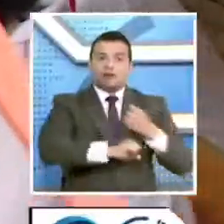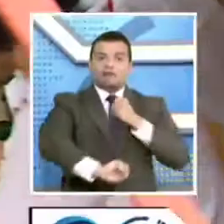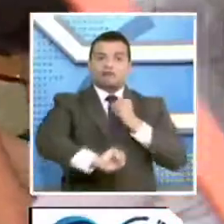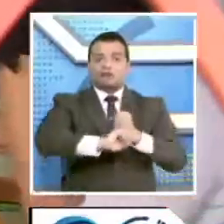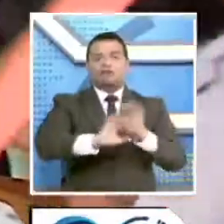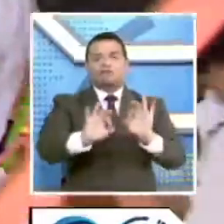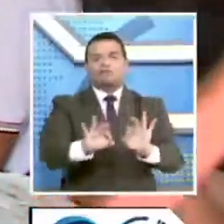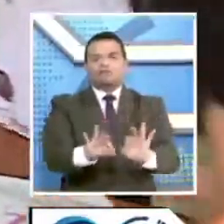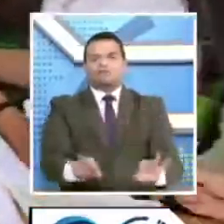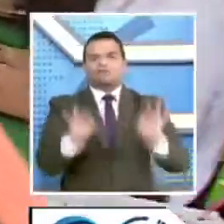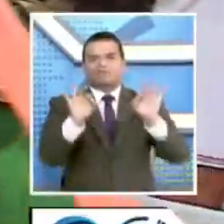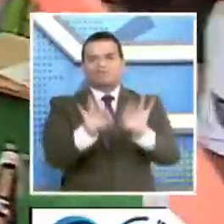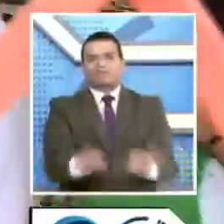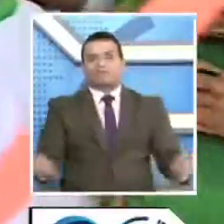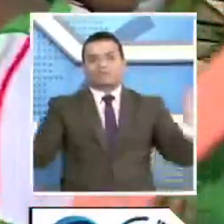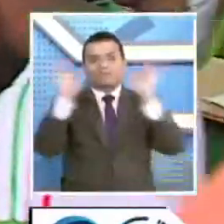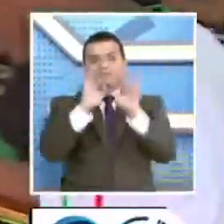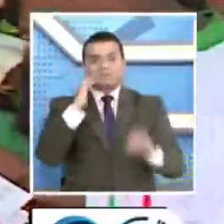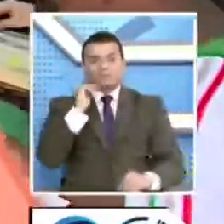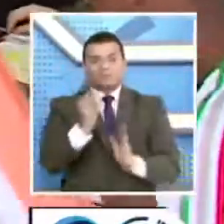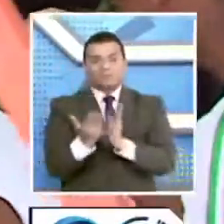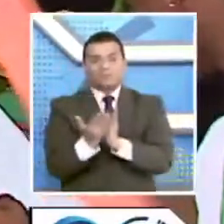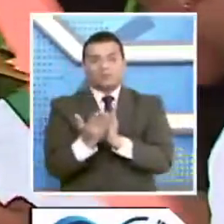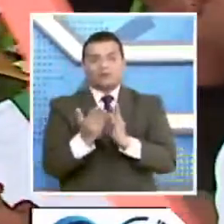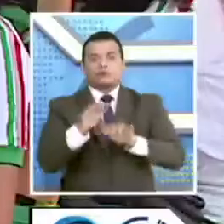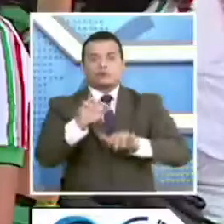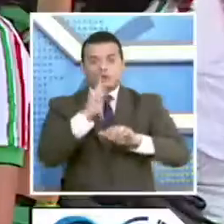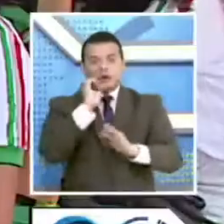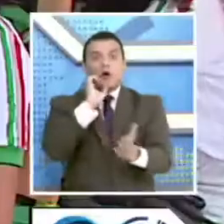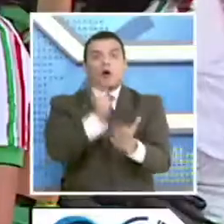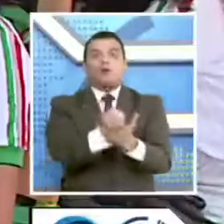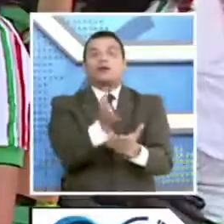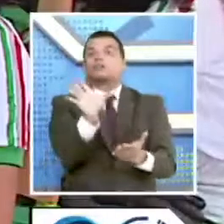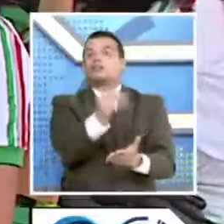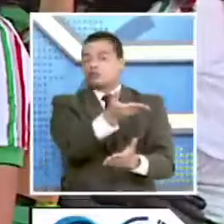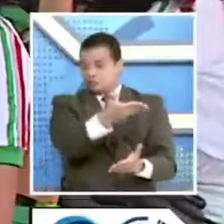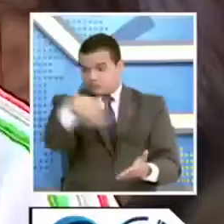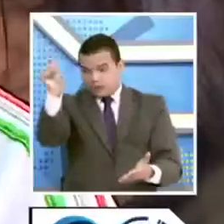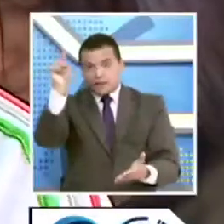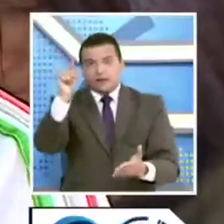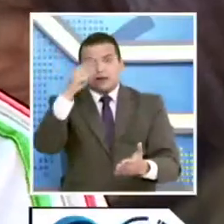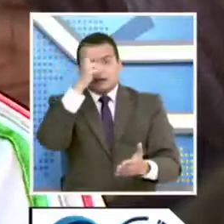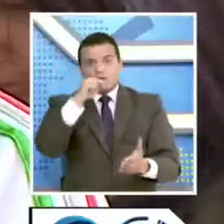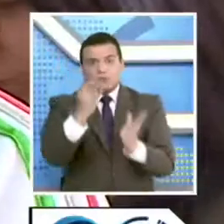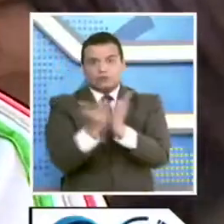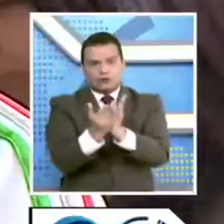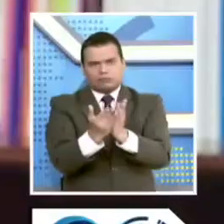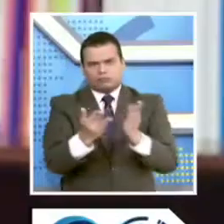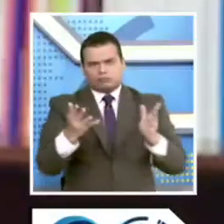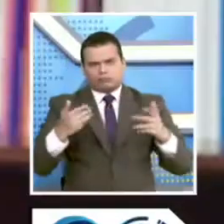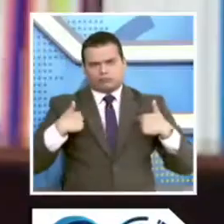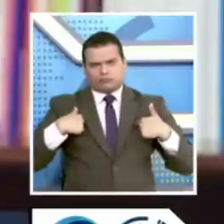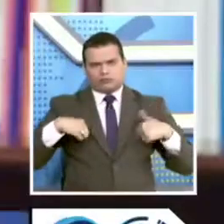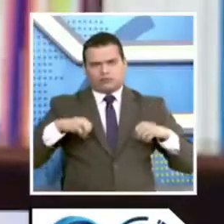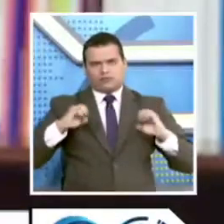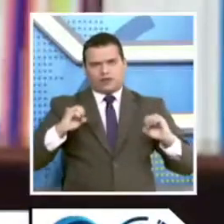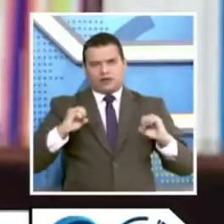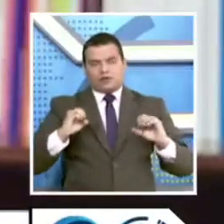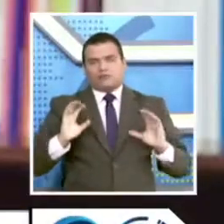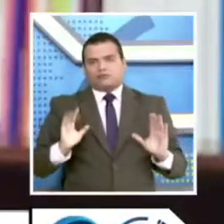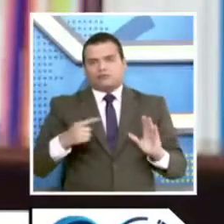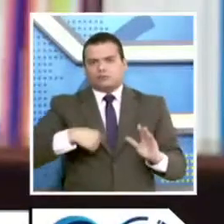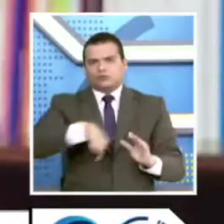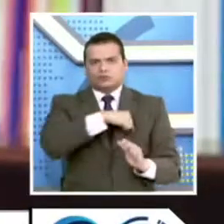familia. Y es que asegura la secretaria de Educación que no obligarán a los padres a que lleven a sus hijos al colegio. Estamos contemplando y